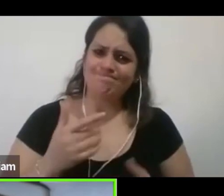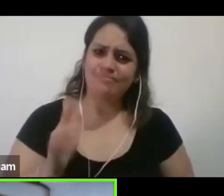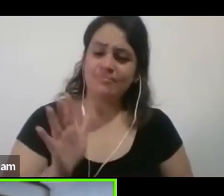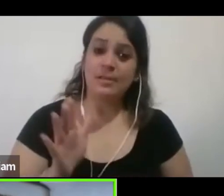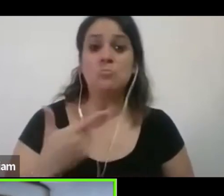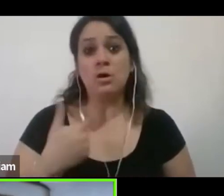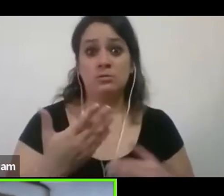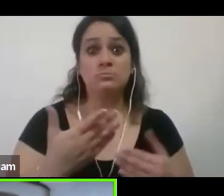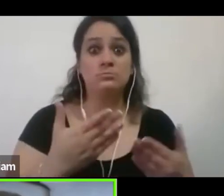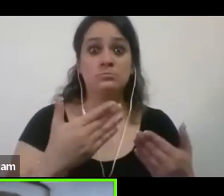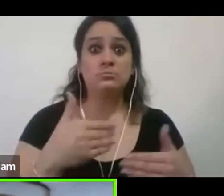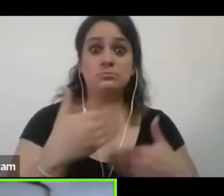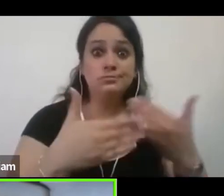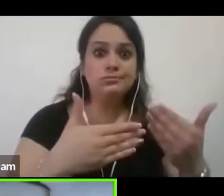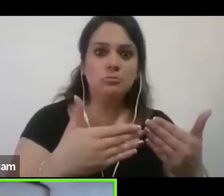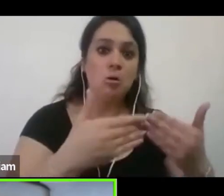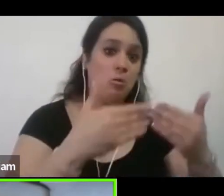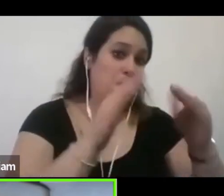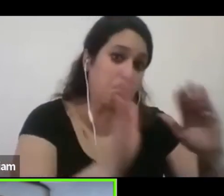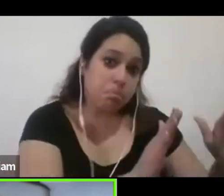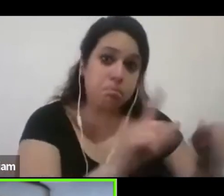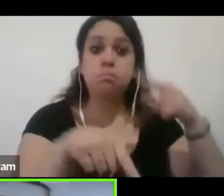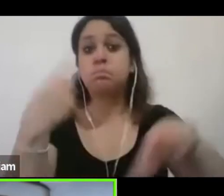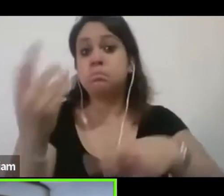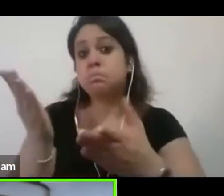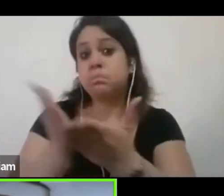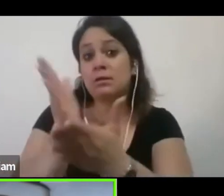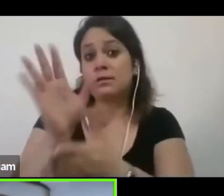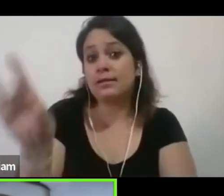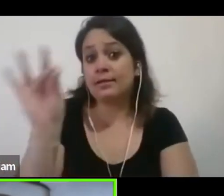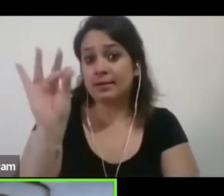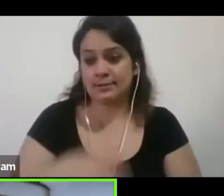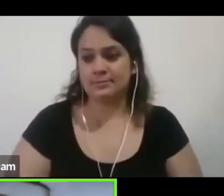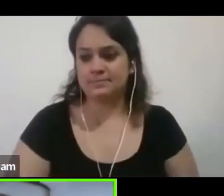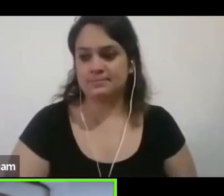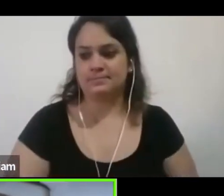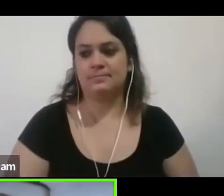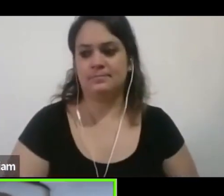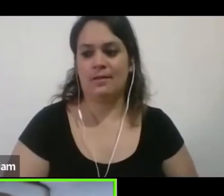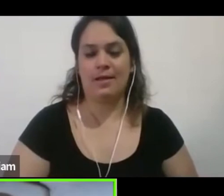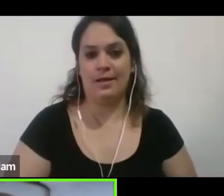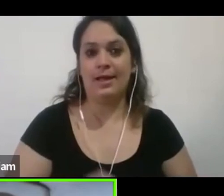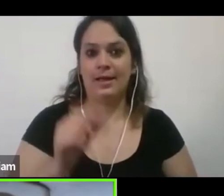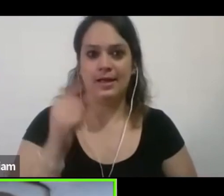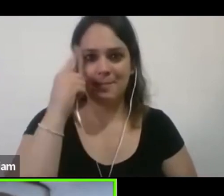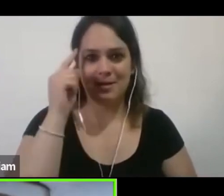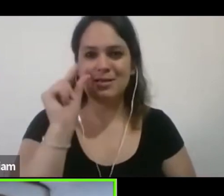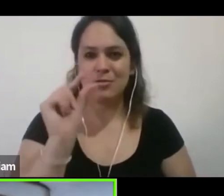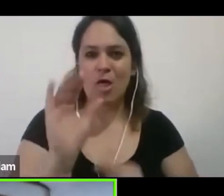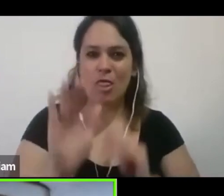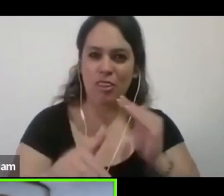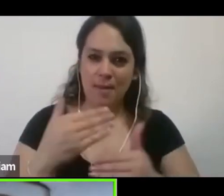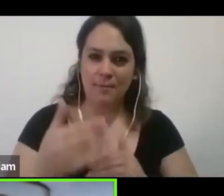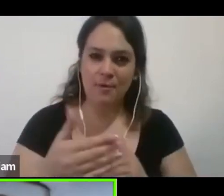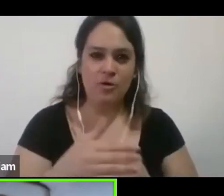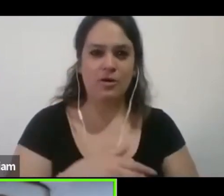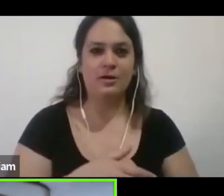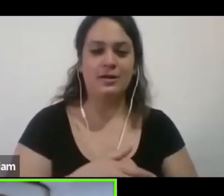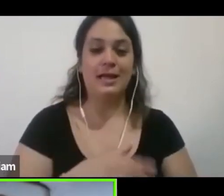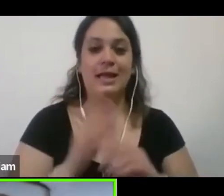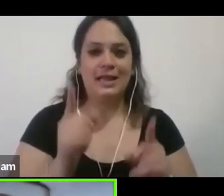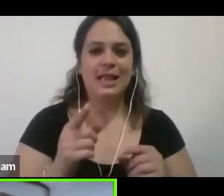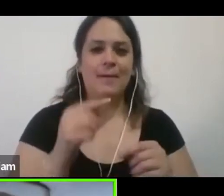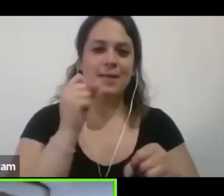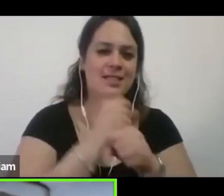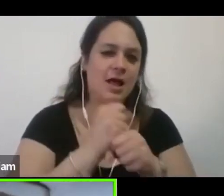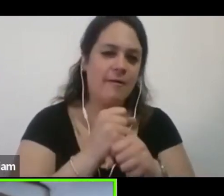puede cambiar sobre la marcha. Y bueno, ir pensando en eso y trabajarlo mucho con el